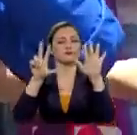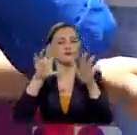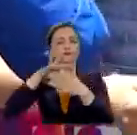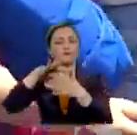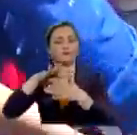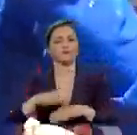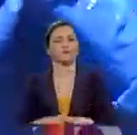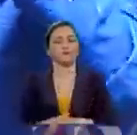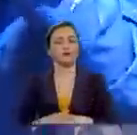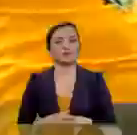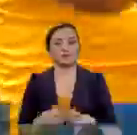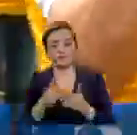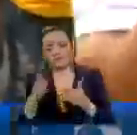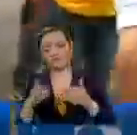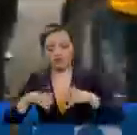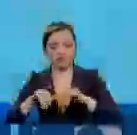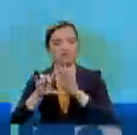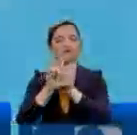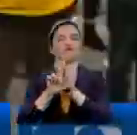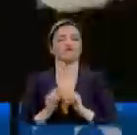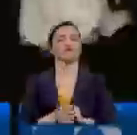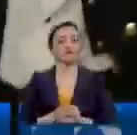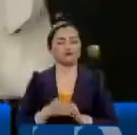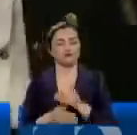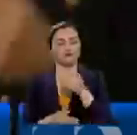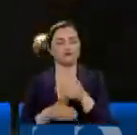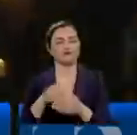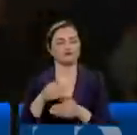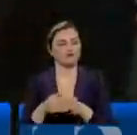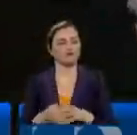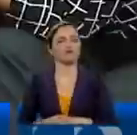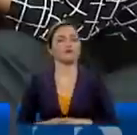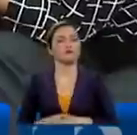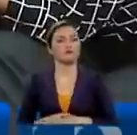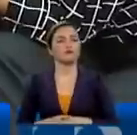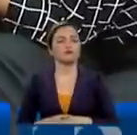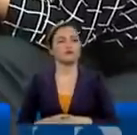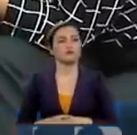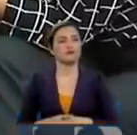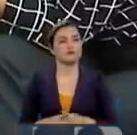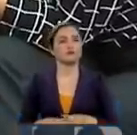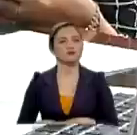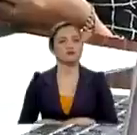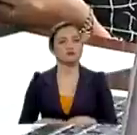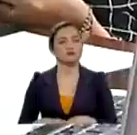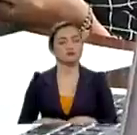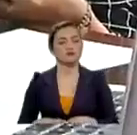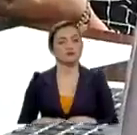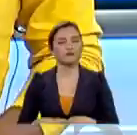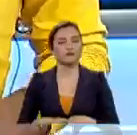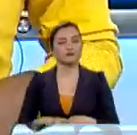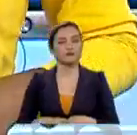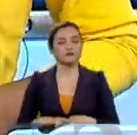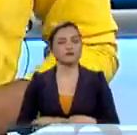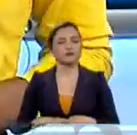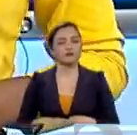pendientes. Continúan los plazos previstos por la ley y corren los procesos por los recursos presentados. En Quito, María Gracia Acosta, 24